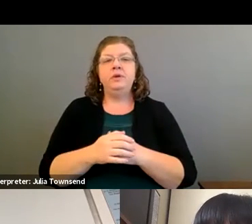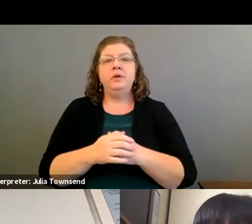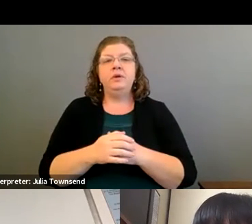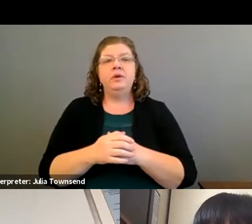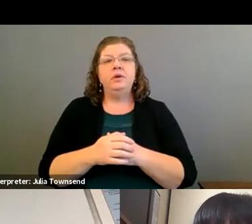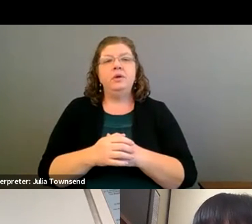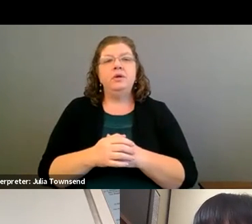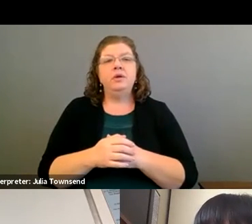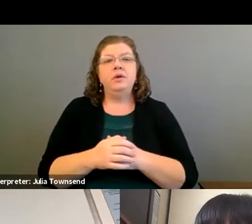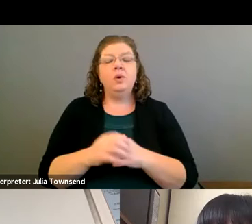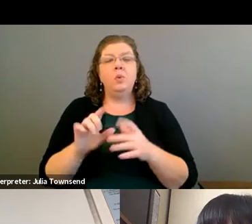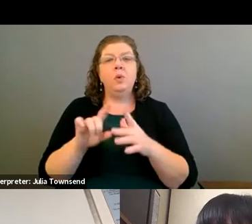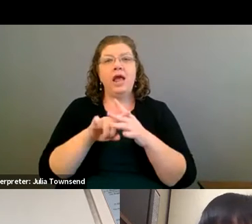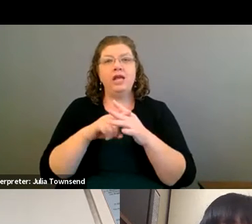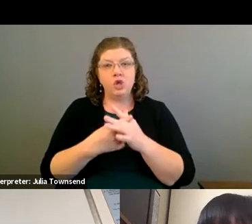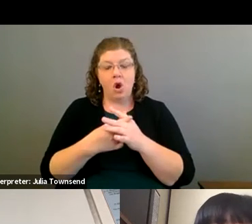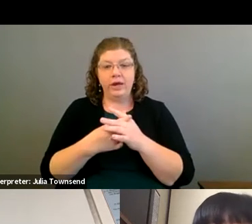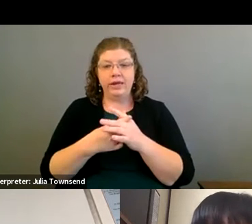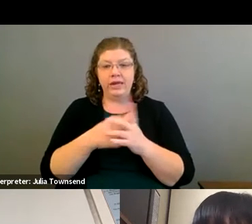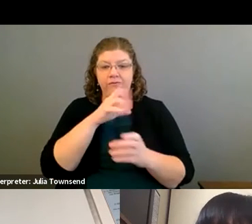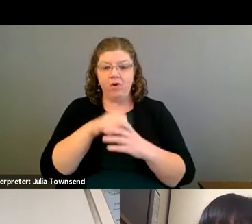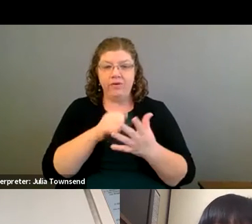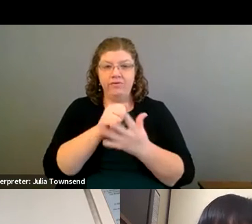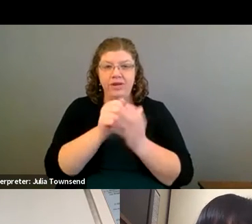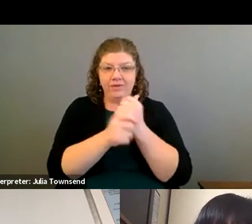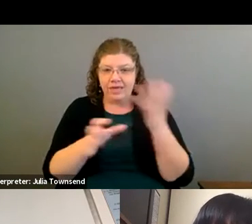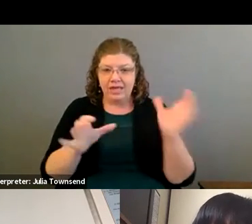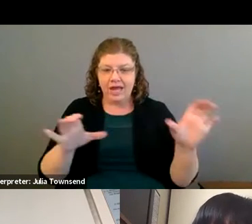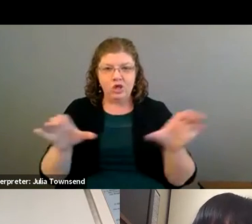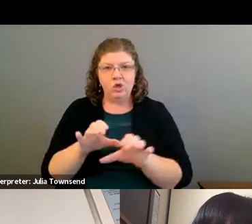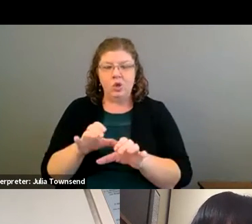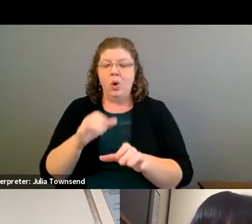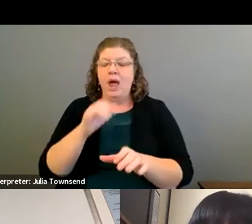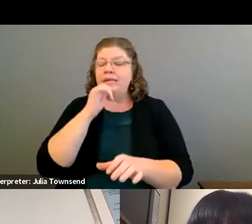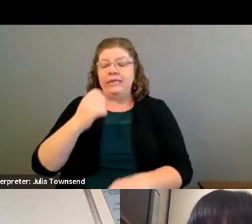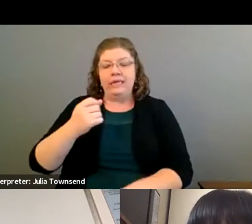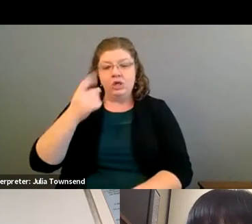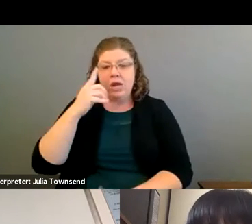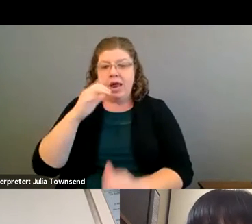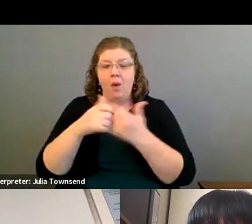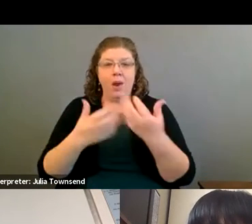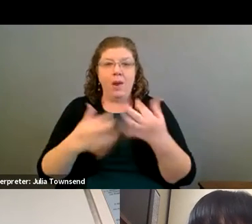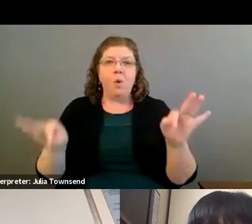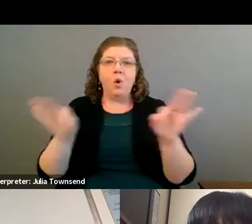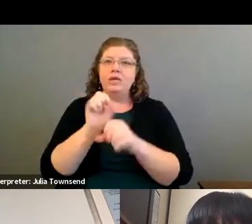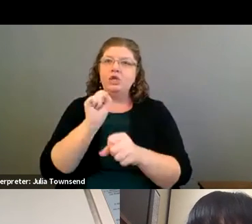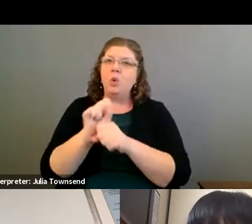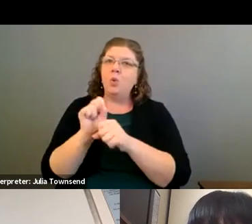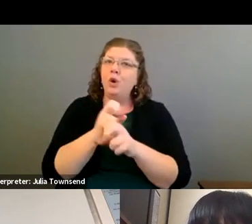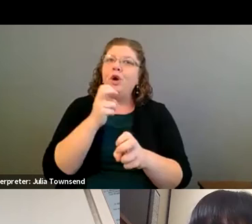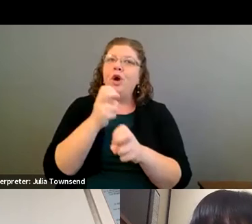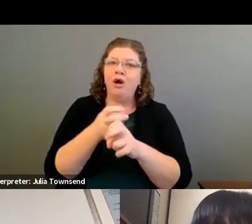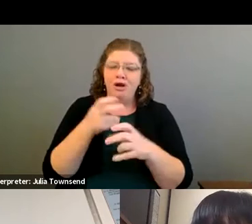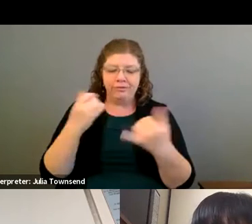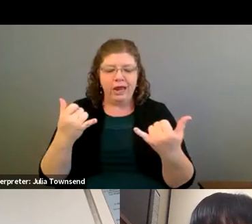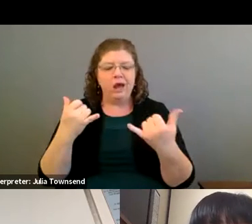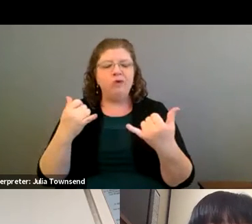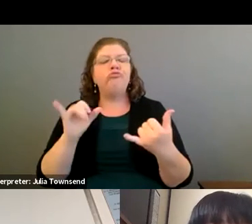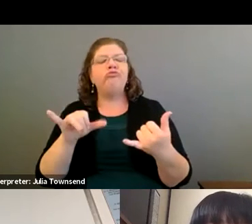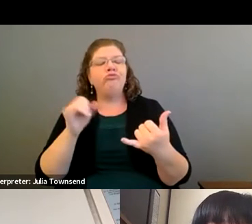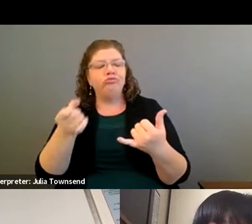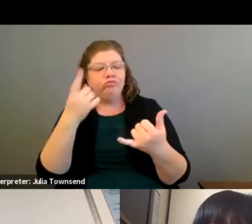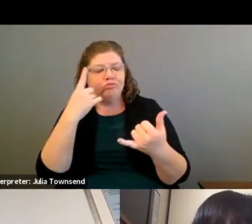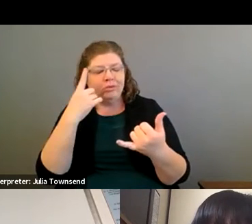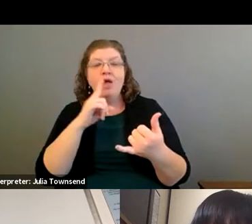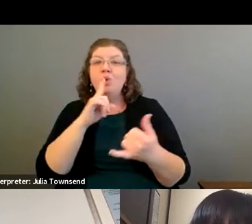comencé a dedicarme en todas las cosas que hago, realmente entendí lo importante que es trabajar duro, porque